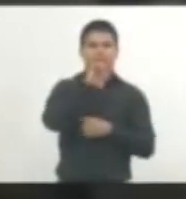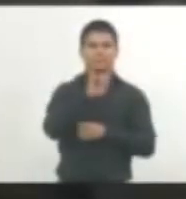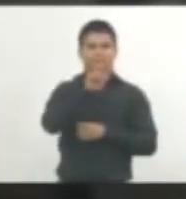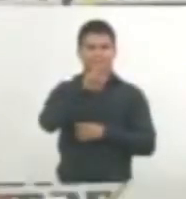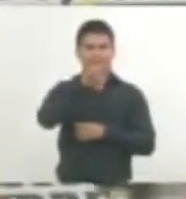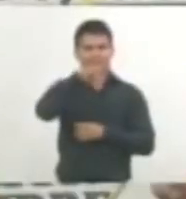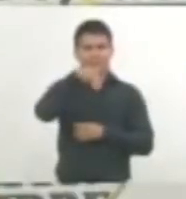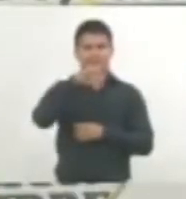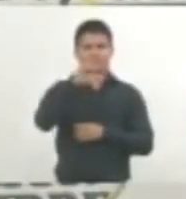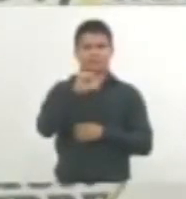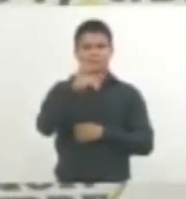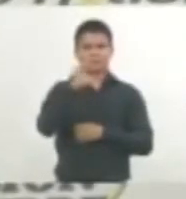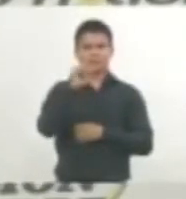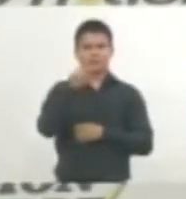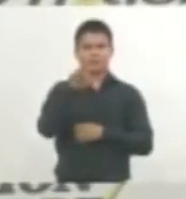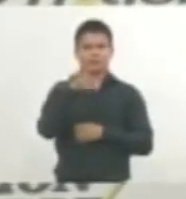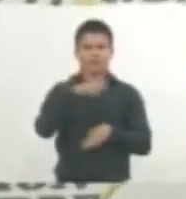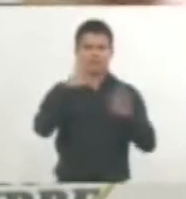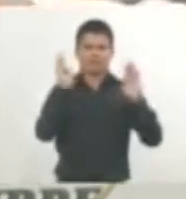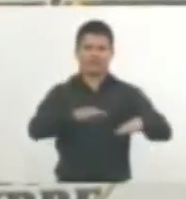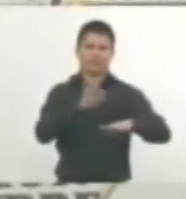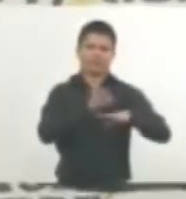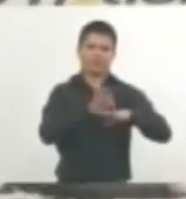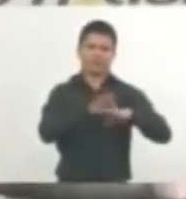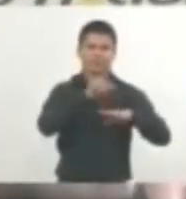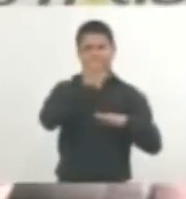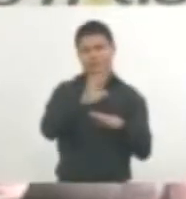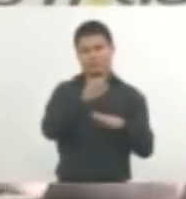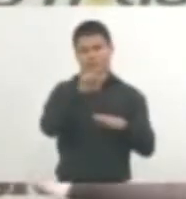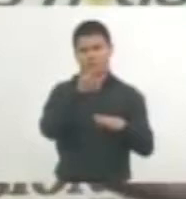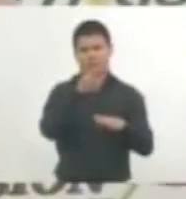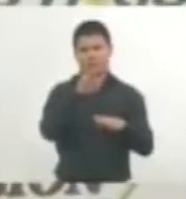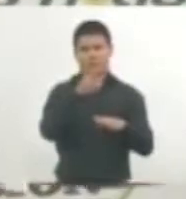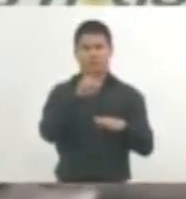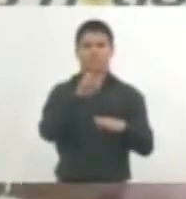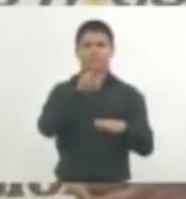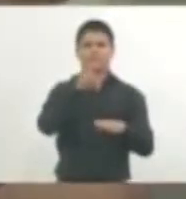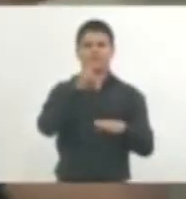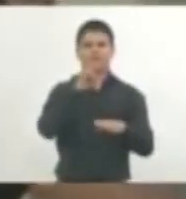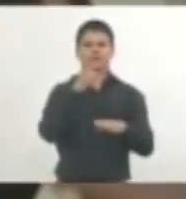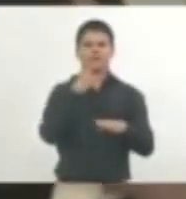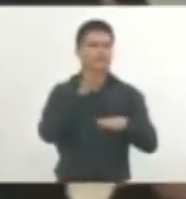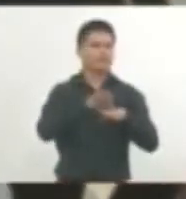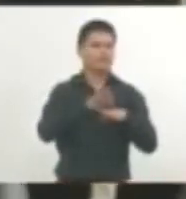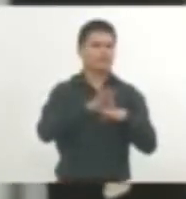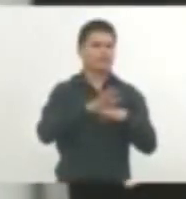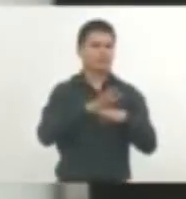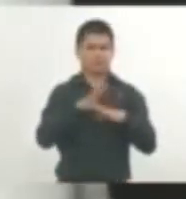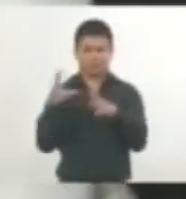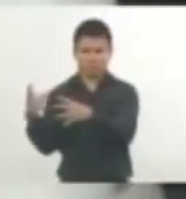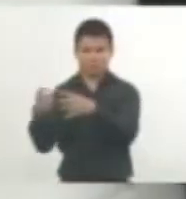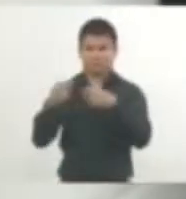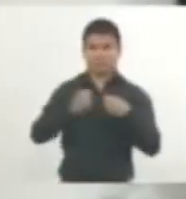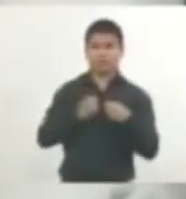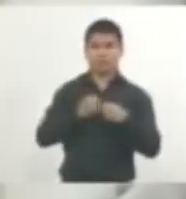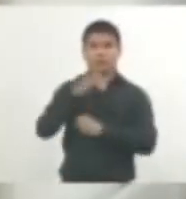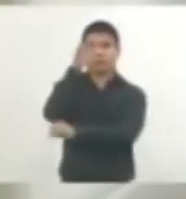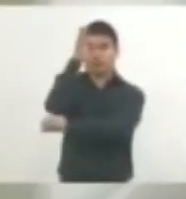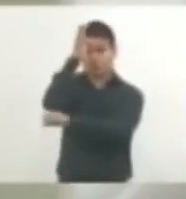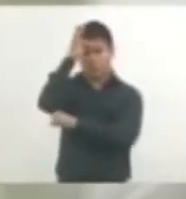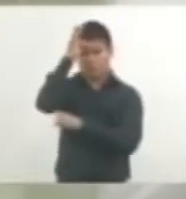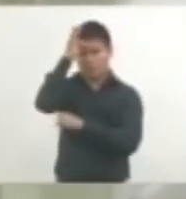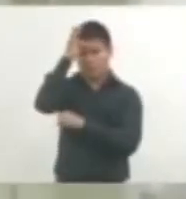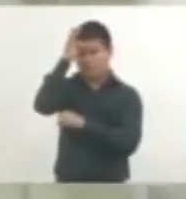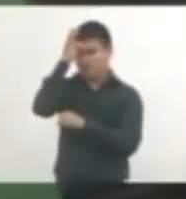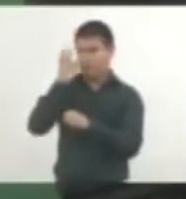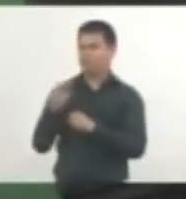Acosta Acero como representante de la Fundación Acosta Vendec, fundación encargada del Hospital Metropolitano de Barranquilla y la universidad que lleva su